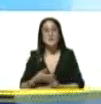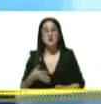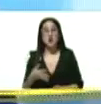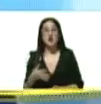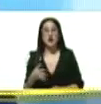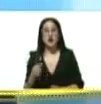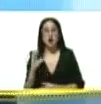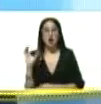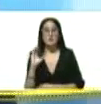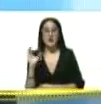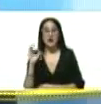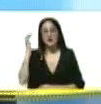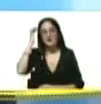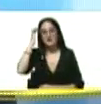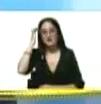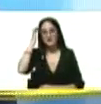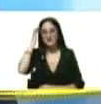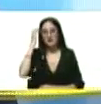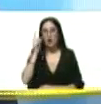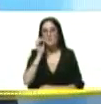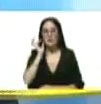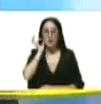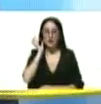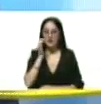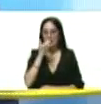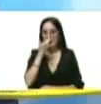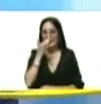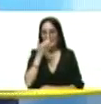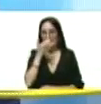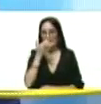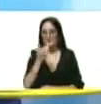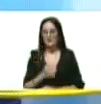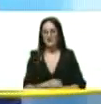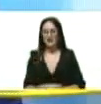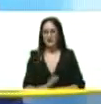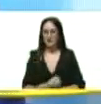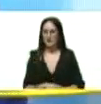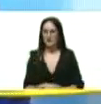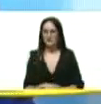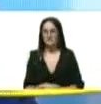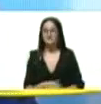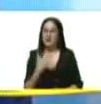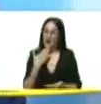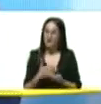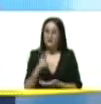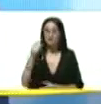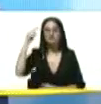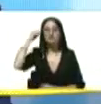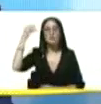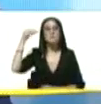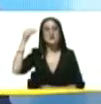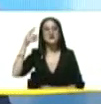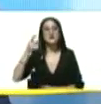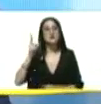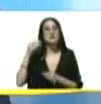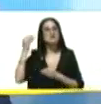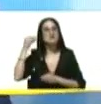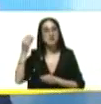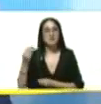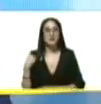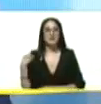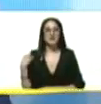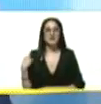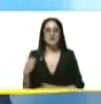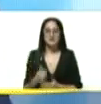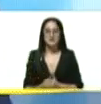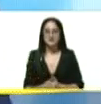colombianos. Y colombiana. Bueno, te agradezco, Bracho, que tengas esa mentalidad productiva